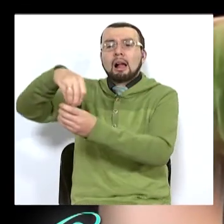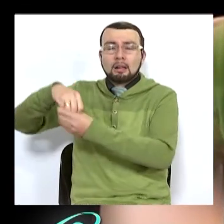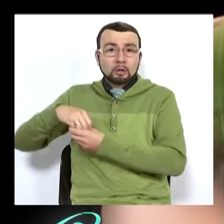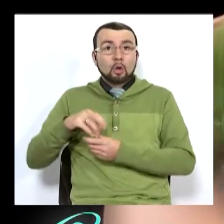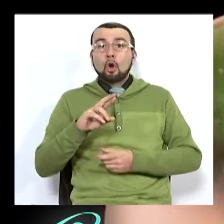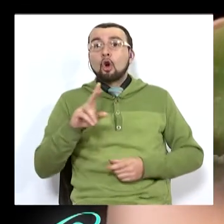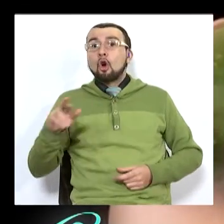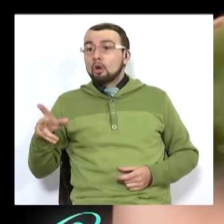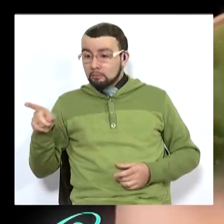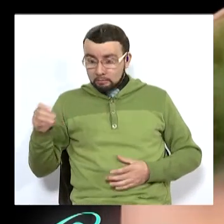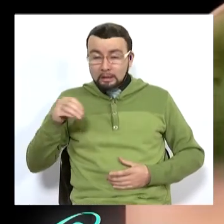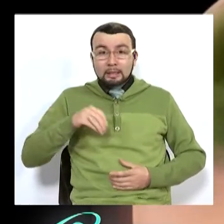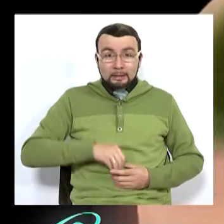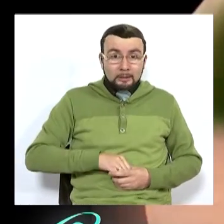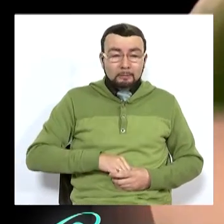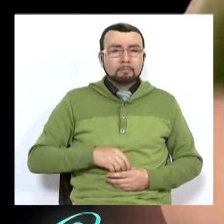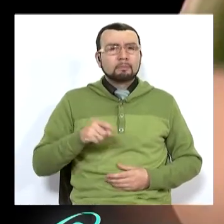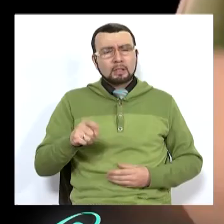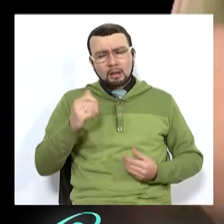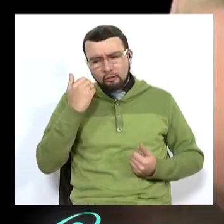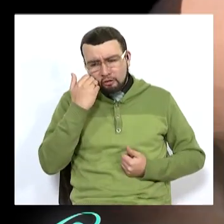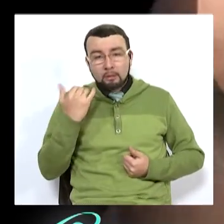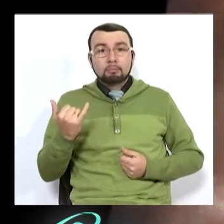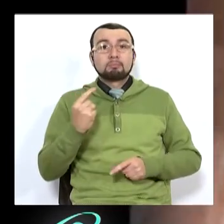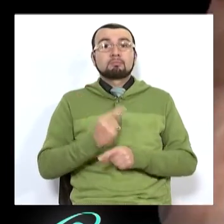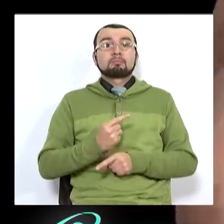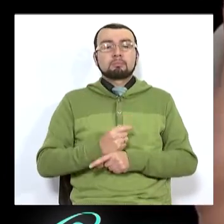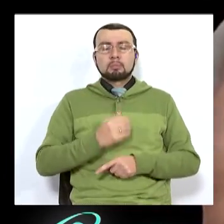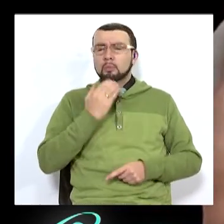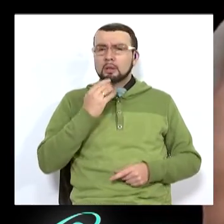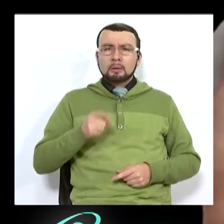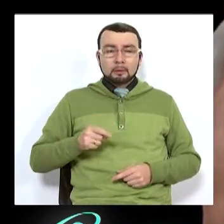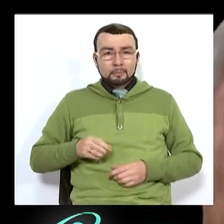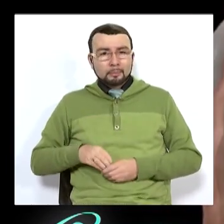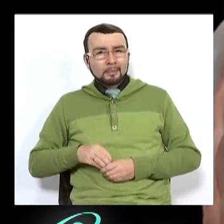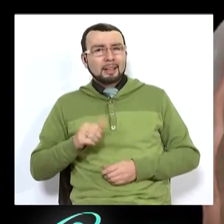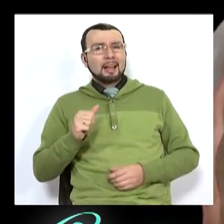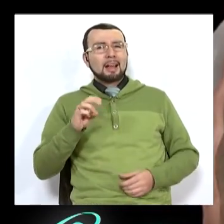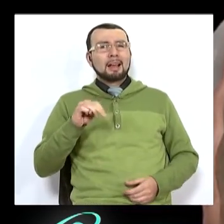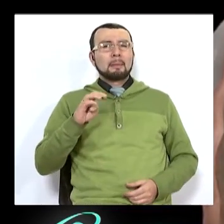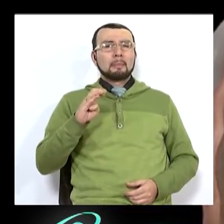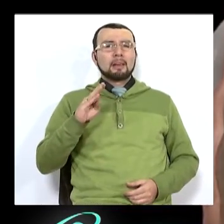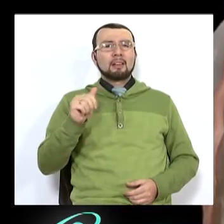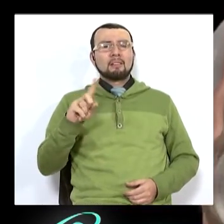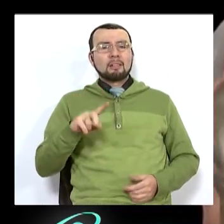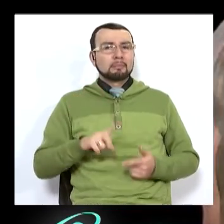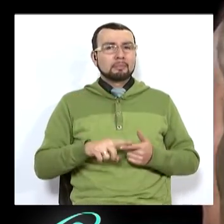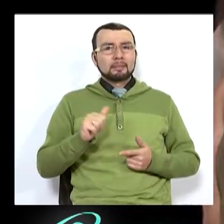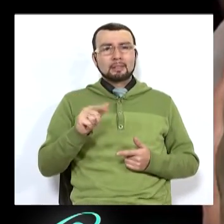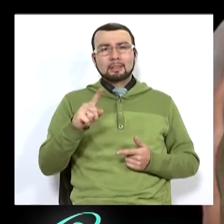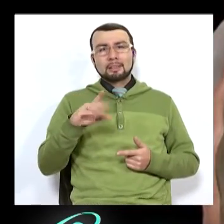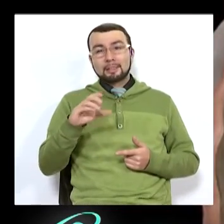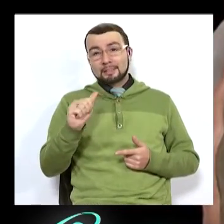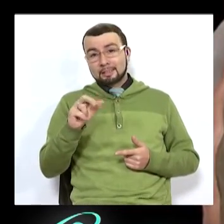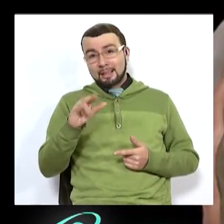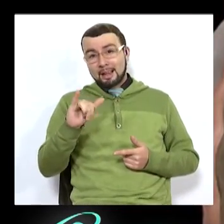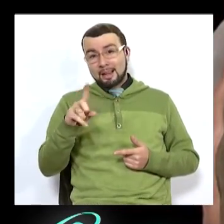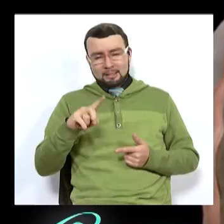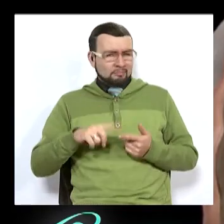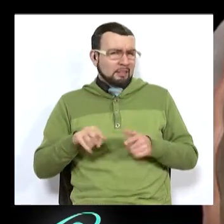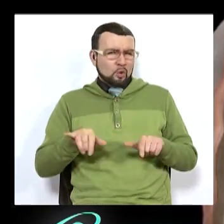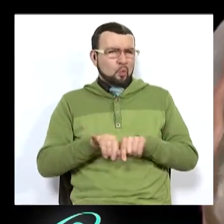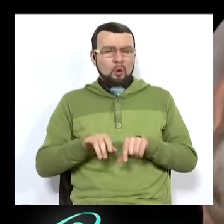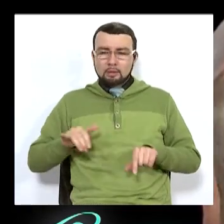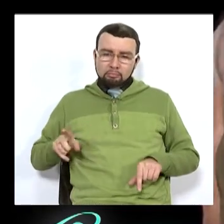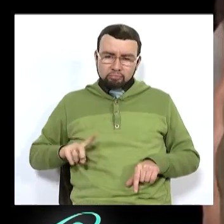se transmiten y causan la enfermedad. Ejemplo, las amibas, las ascaris lumbricoides o lombrices mal